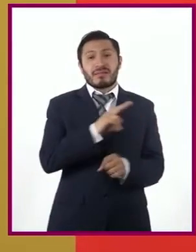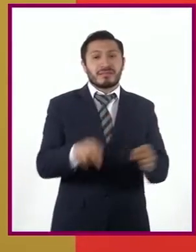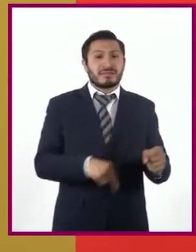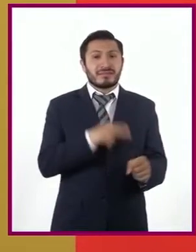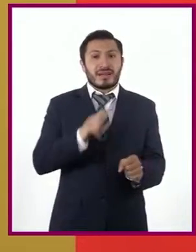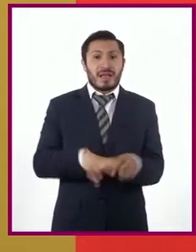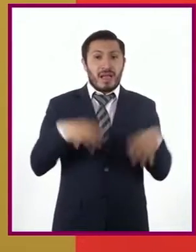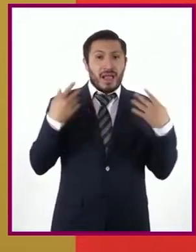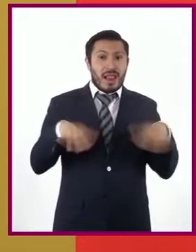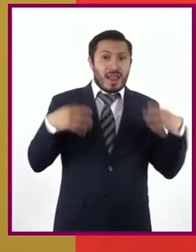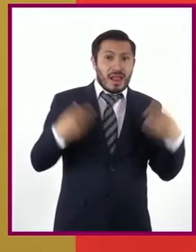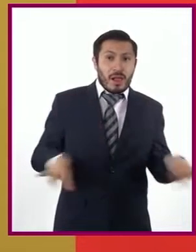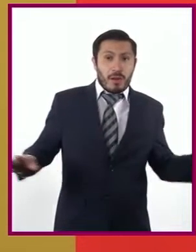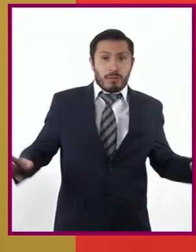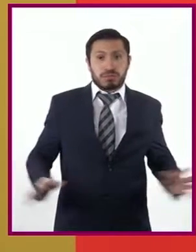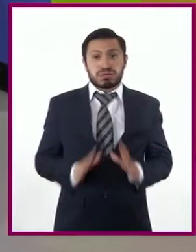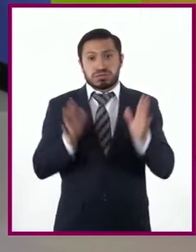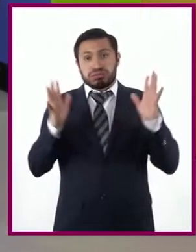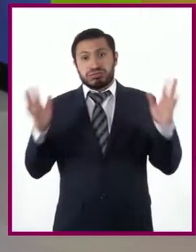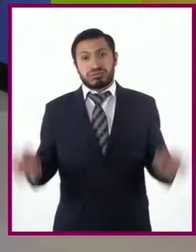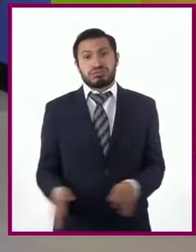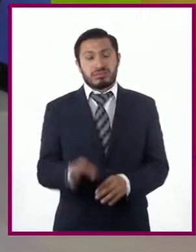igual de impresionante que la ficción.